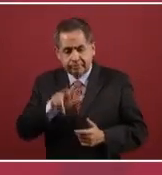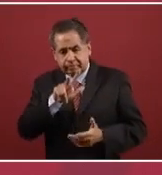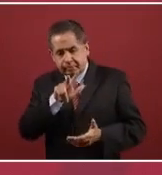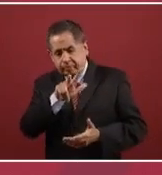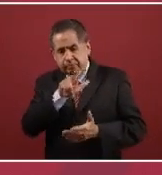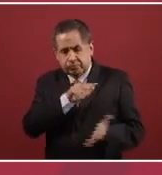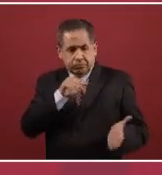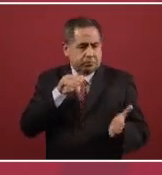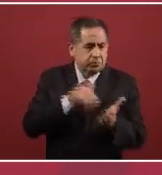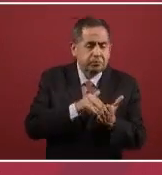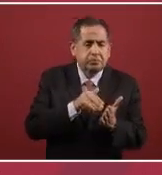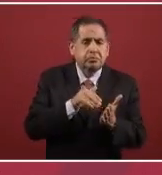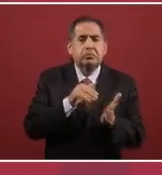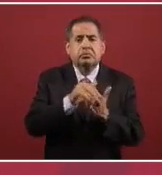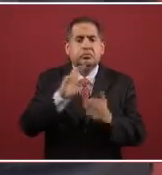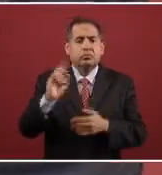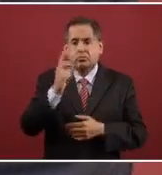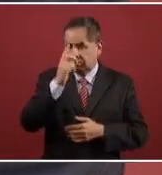18,000 millones de dólares